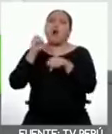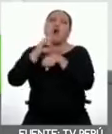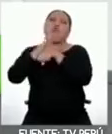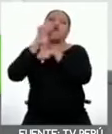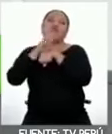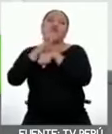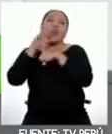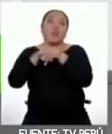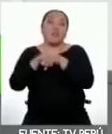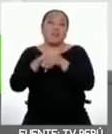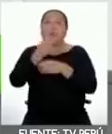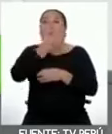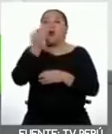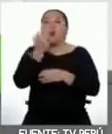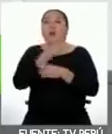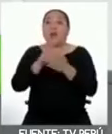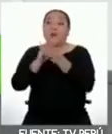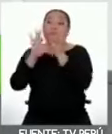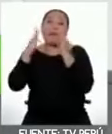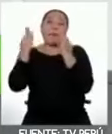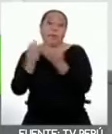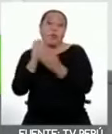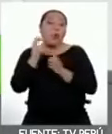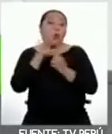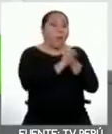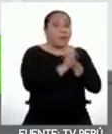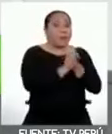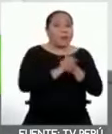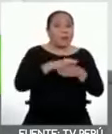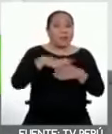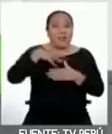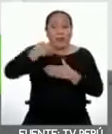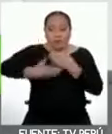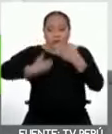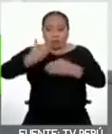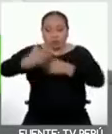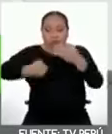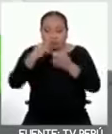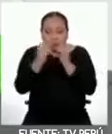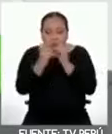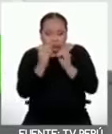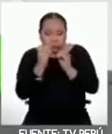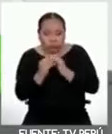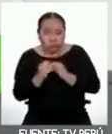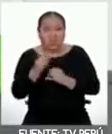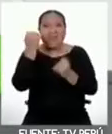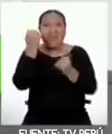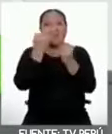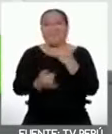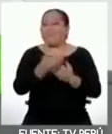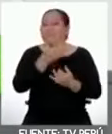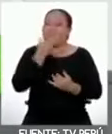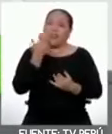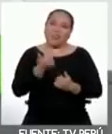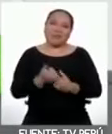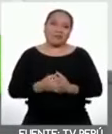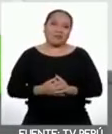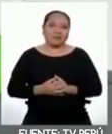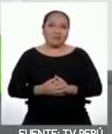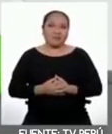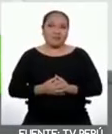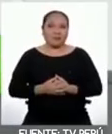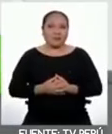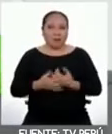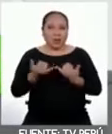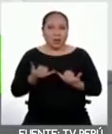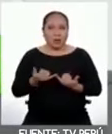tu familia o amigos. Después de todos los reajustes necesarios, podrás tener una buena versión final. Y